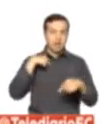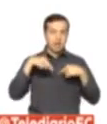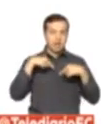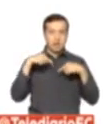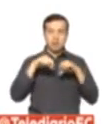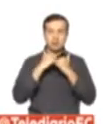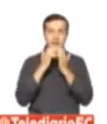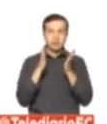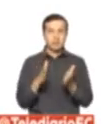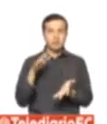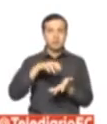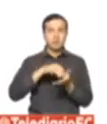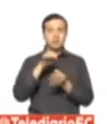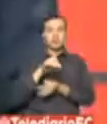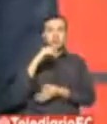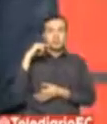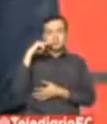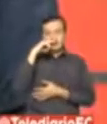representante de la provincia de Sucumbíos.